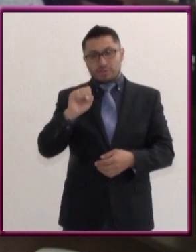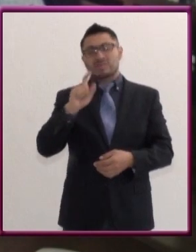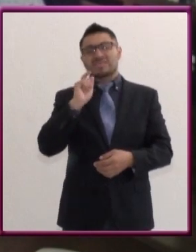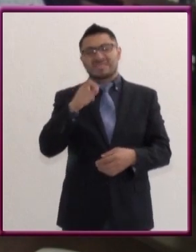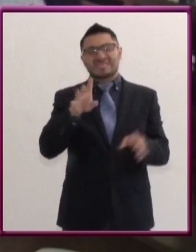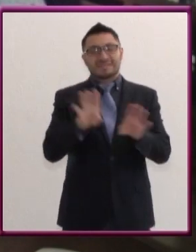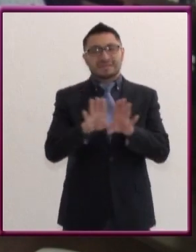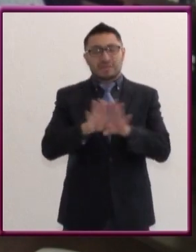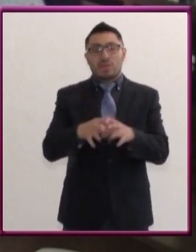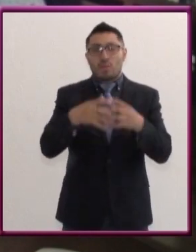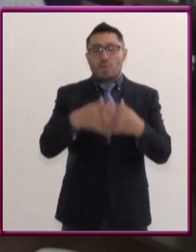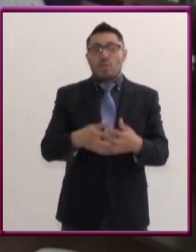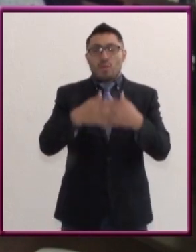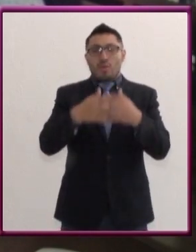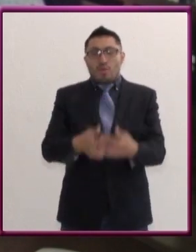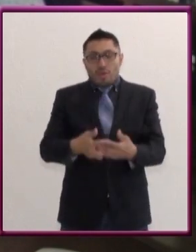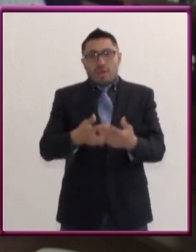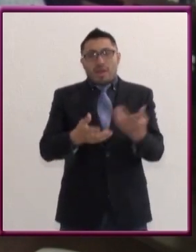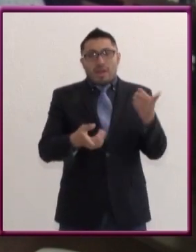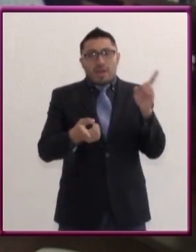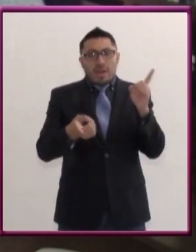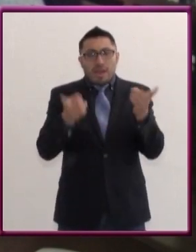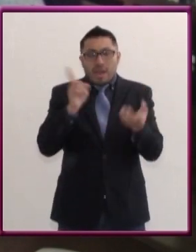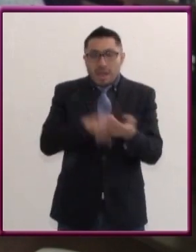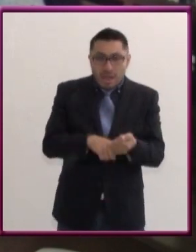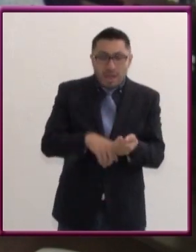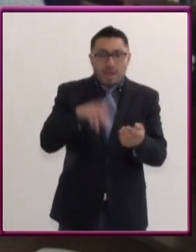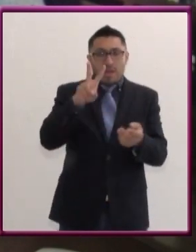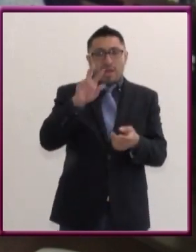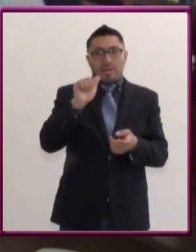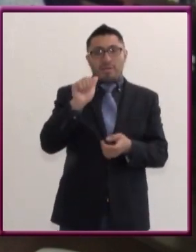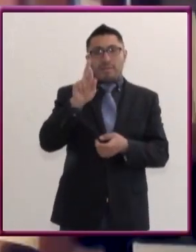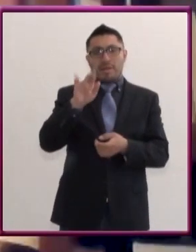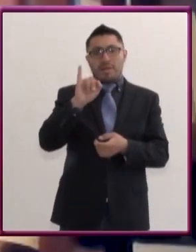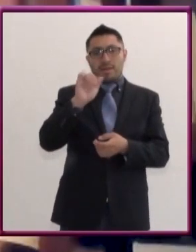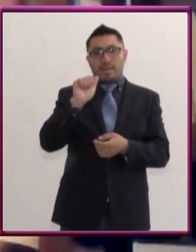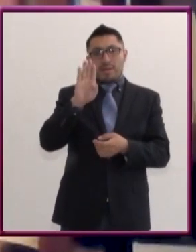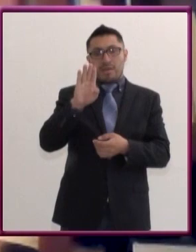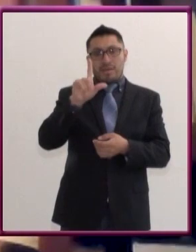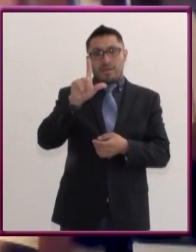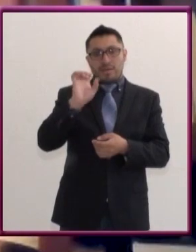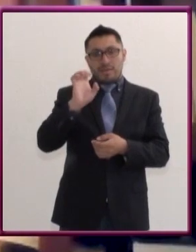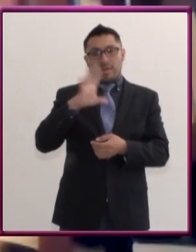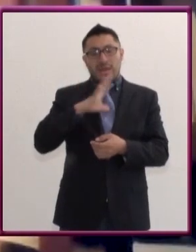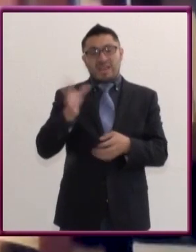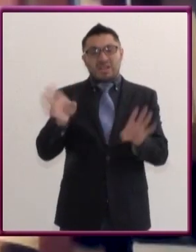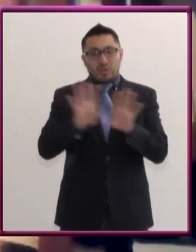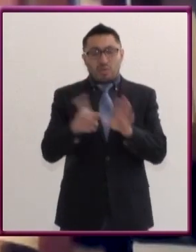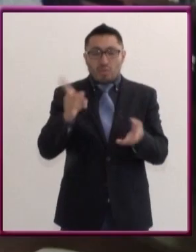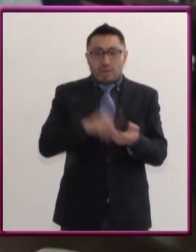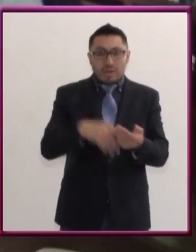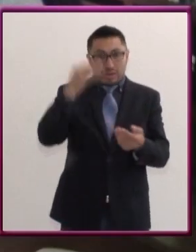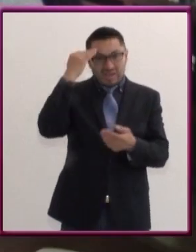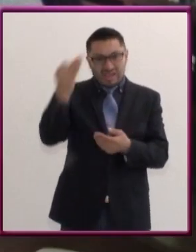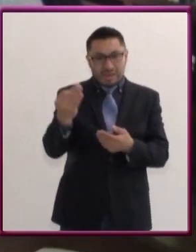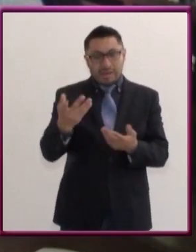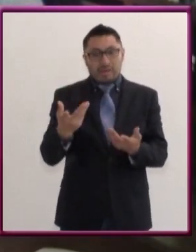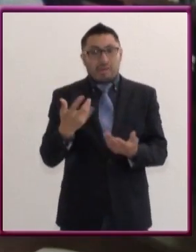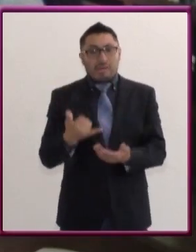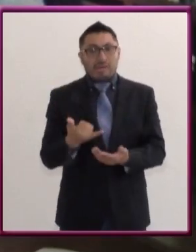son sistemas en donde hay una variable que evoluciona con el tiempo.